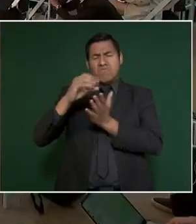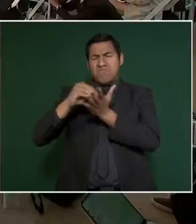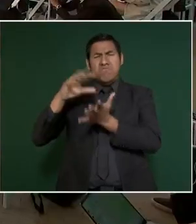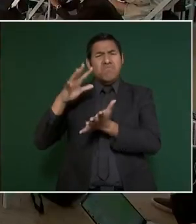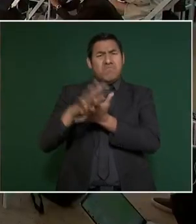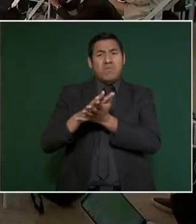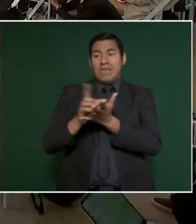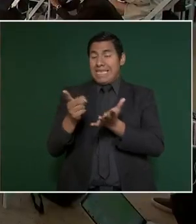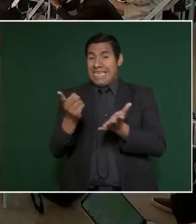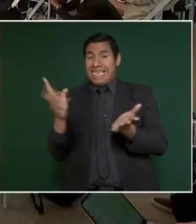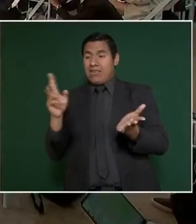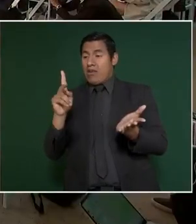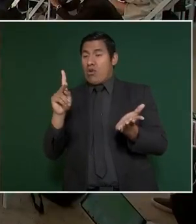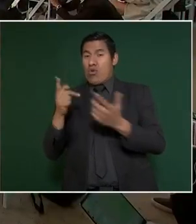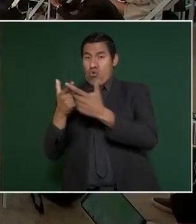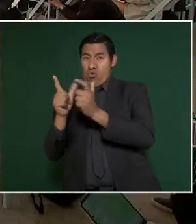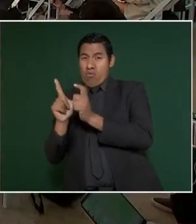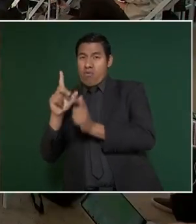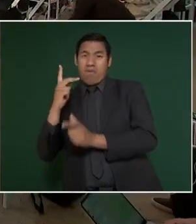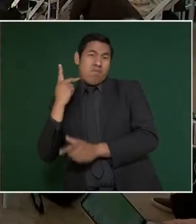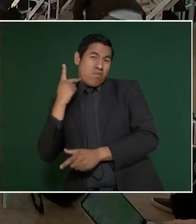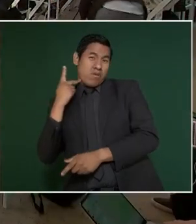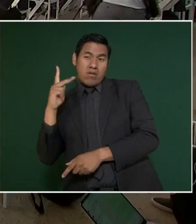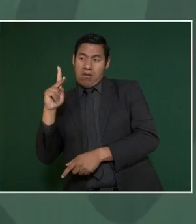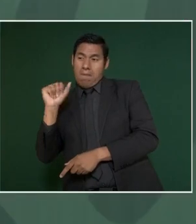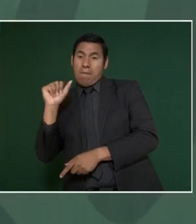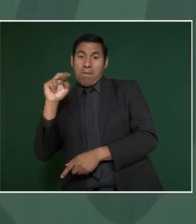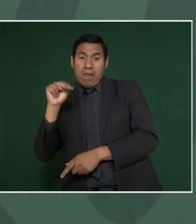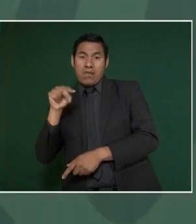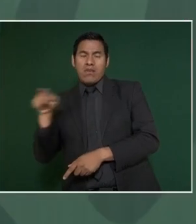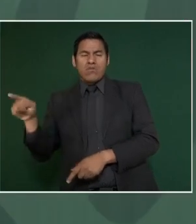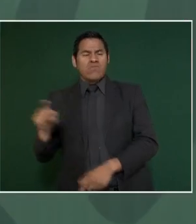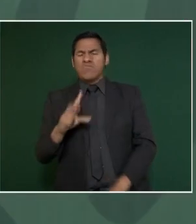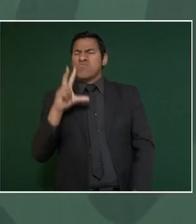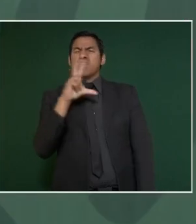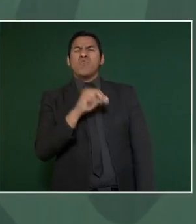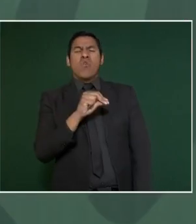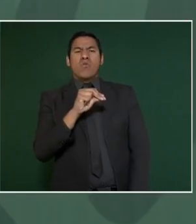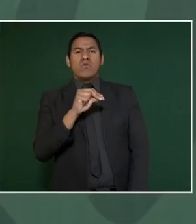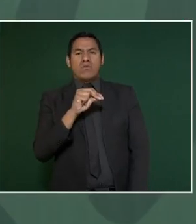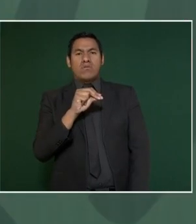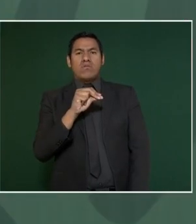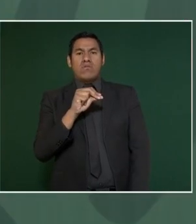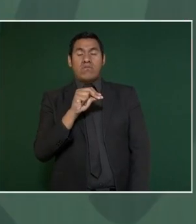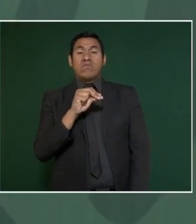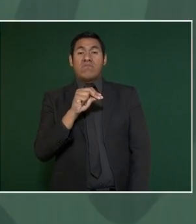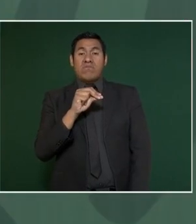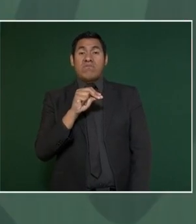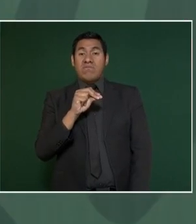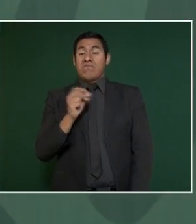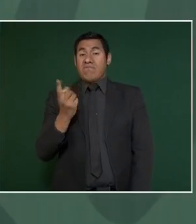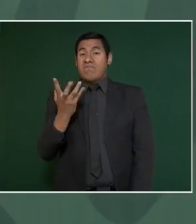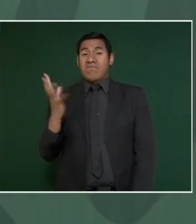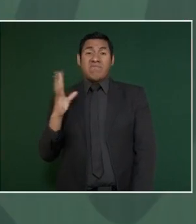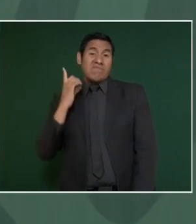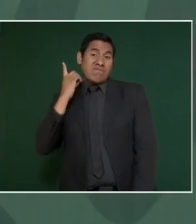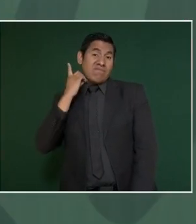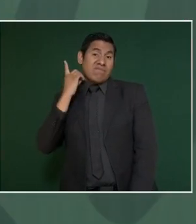del pan votaron en contra los diputados del pan